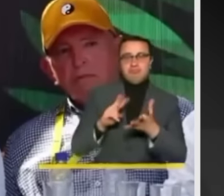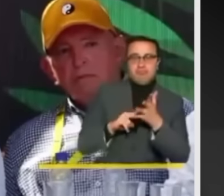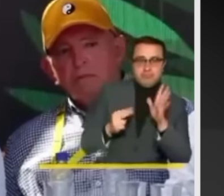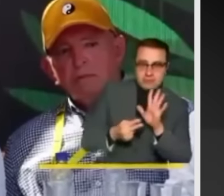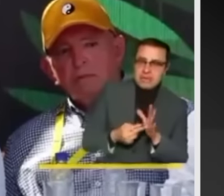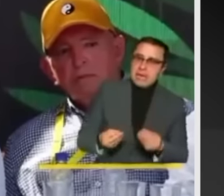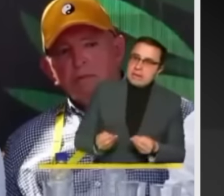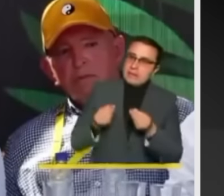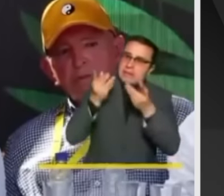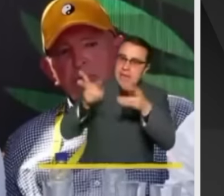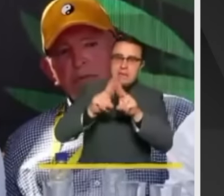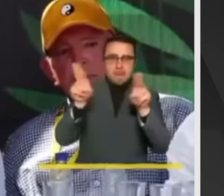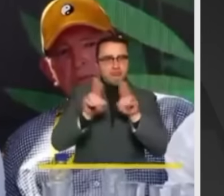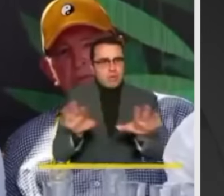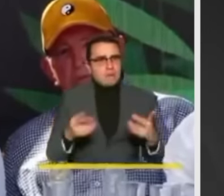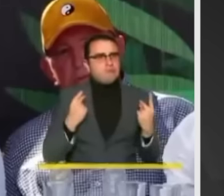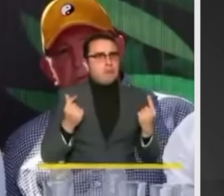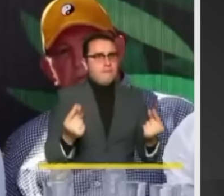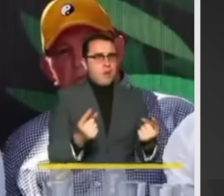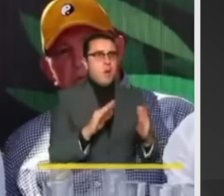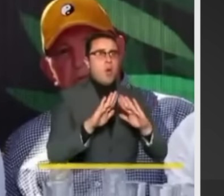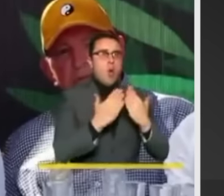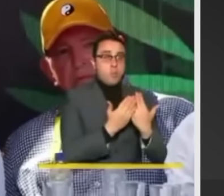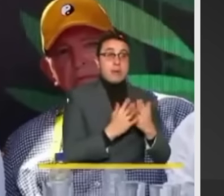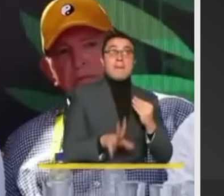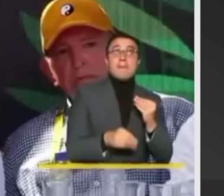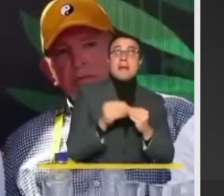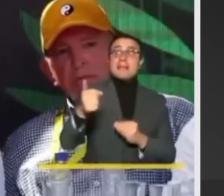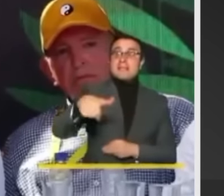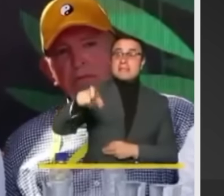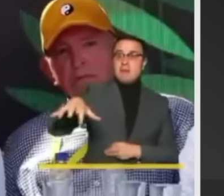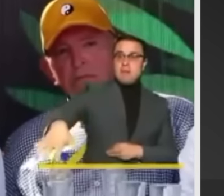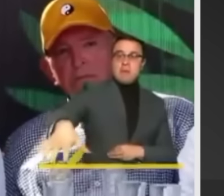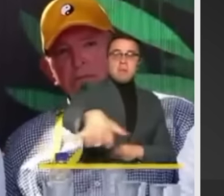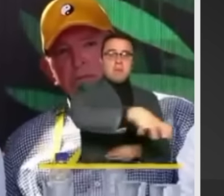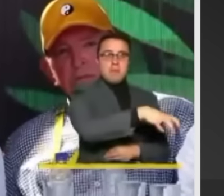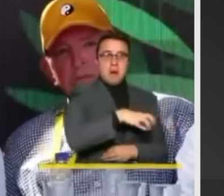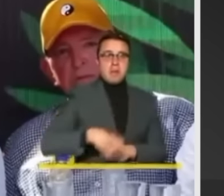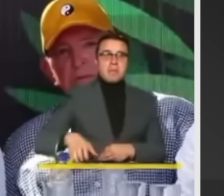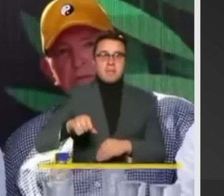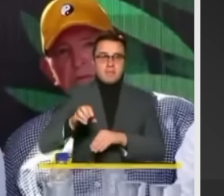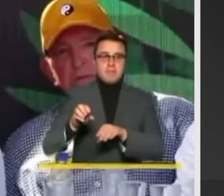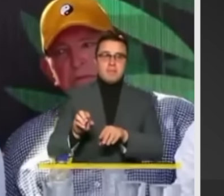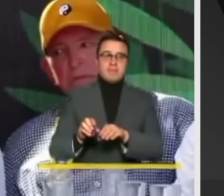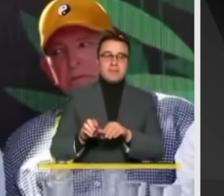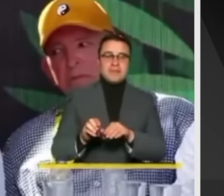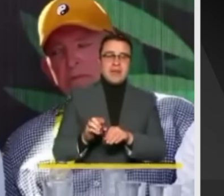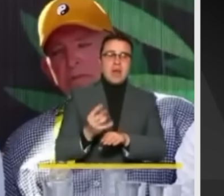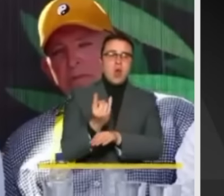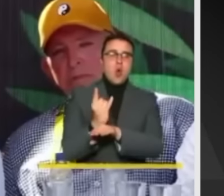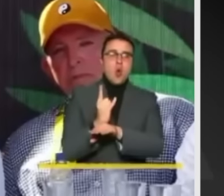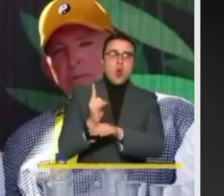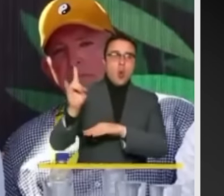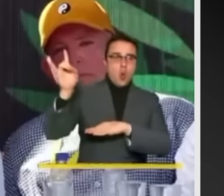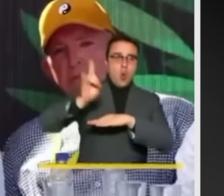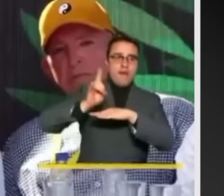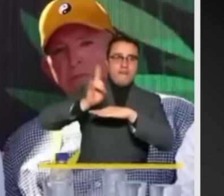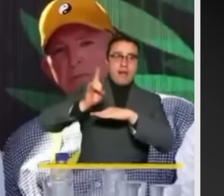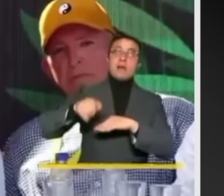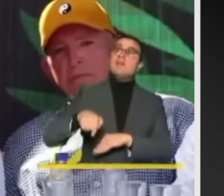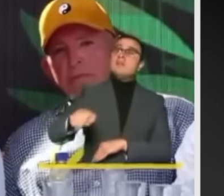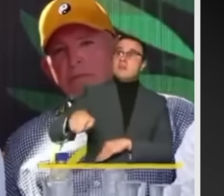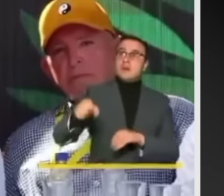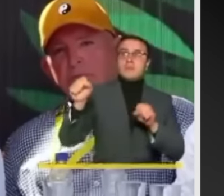alta velocidad, pero además vamos a tener 16 zonas Wi-Fi en cada uno de los municipios, 16 aquí en